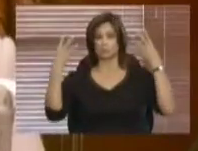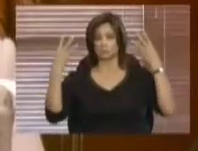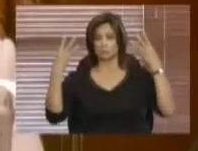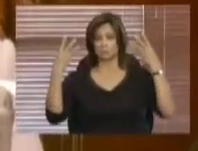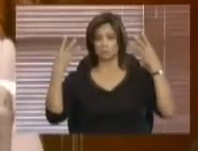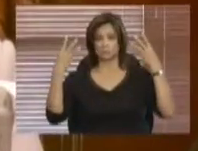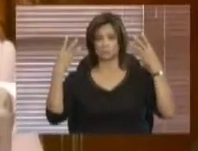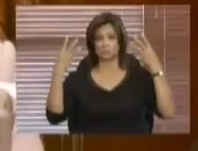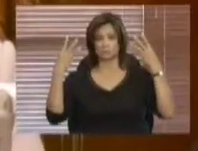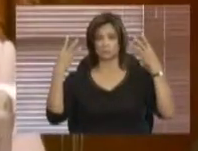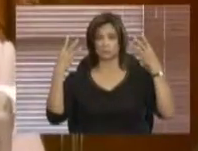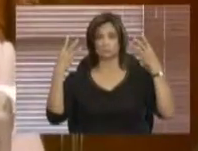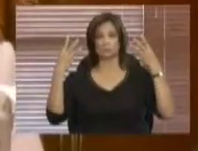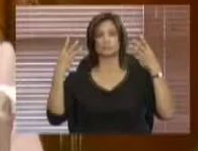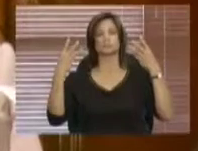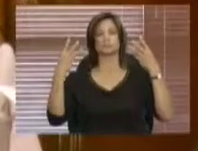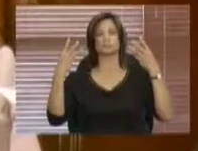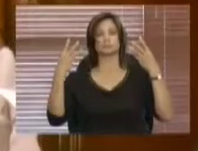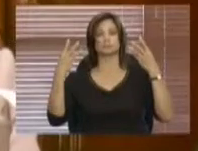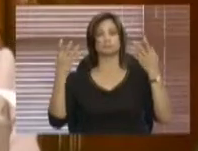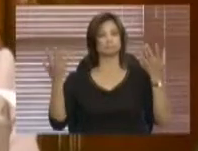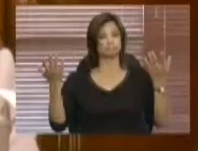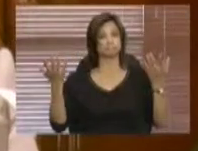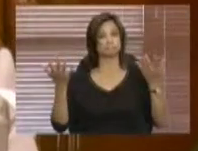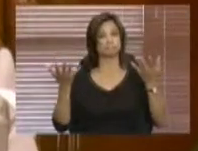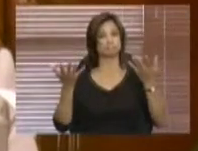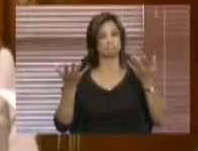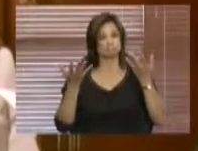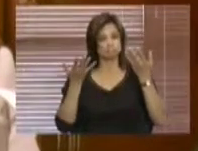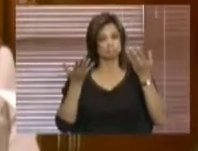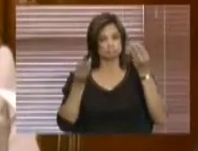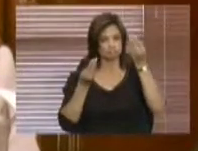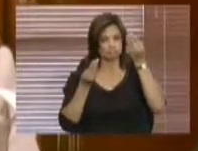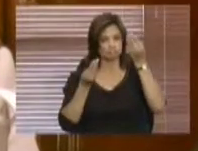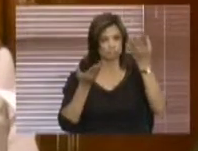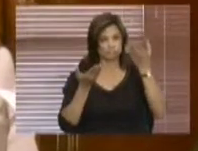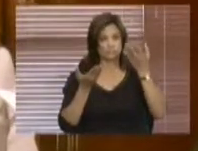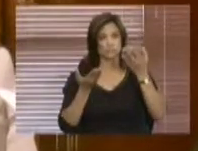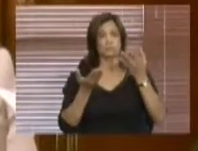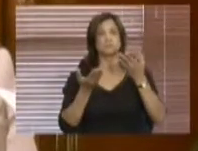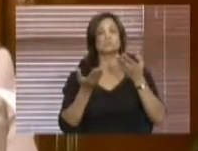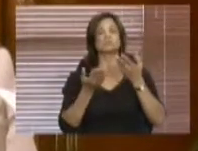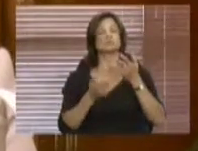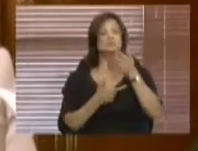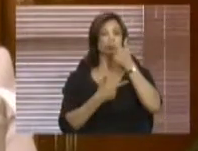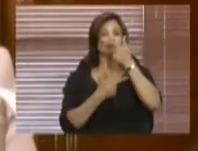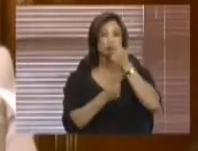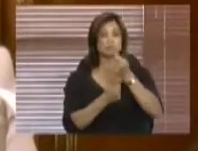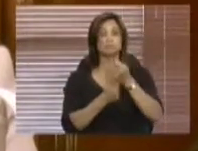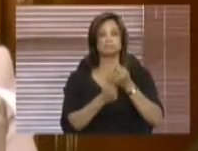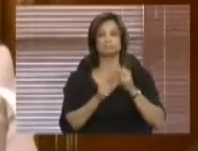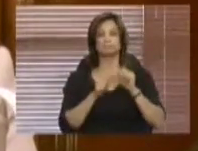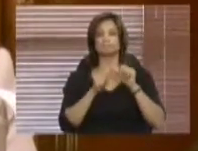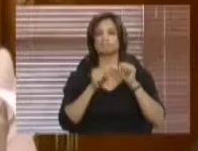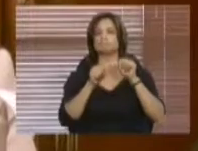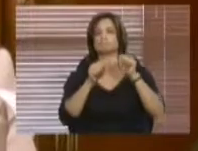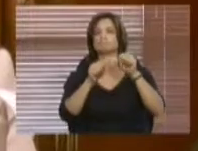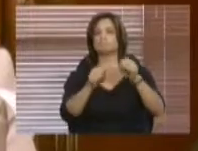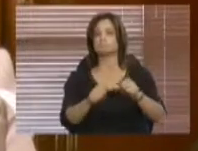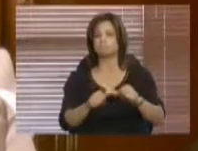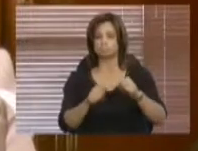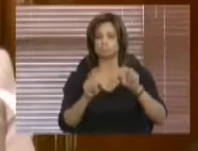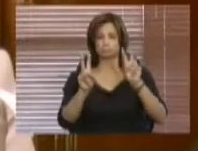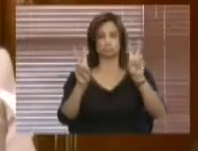de Fernández. Queremos destacar su interés constante por